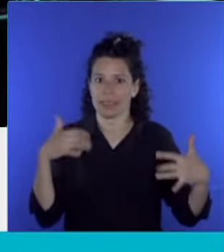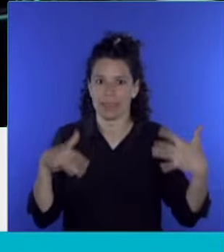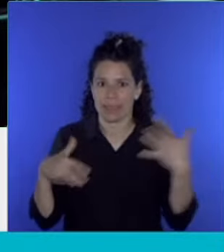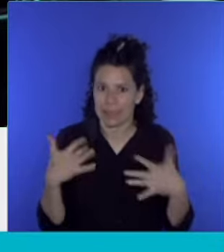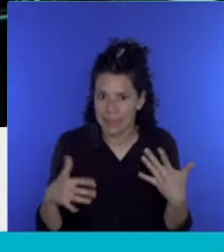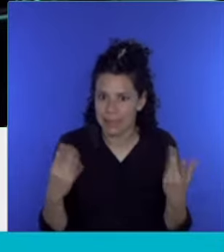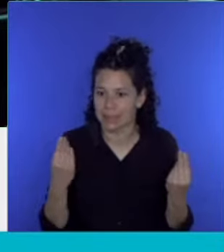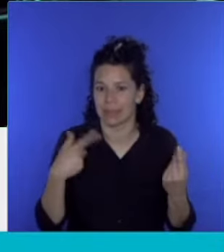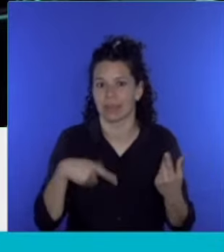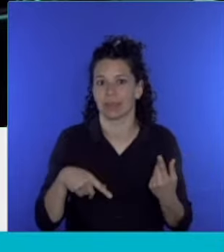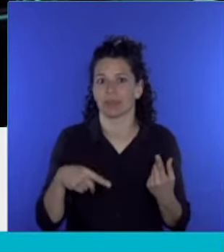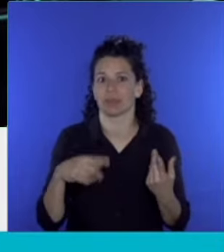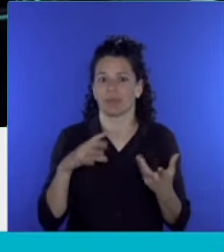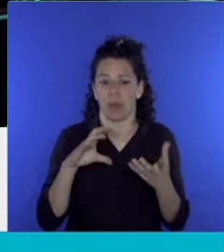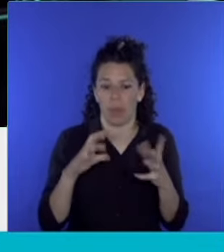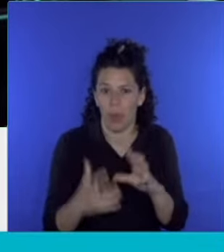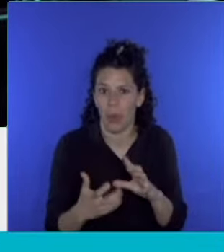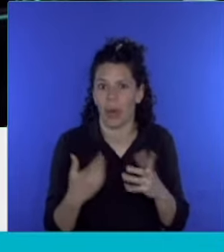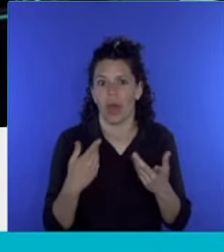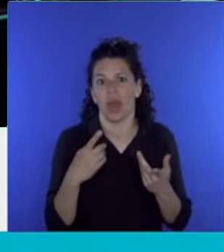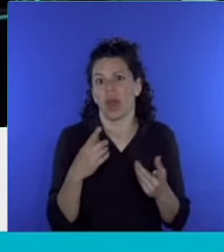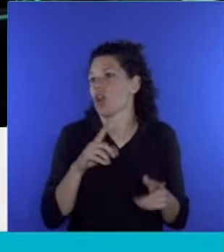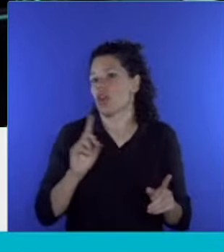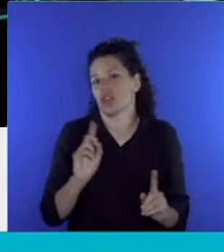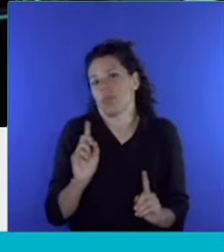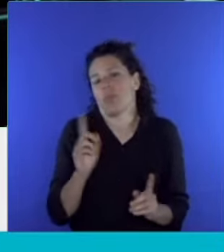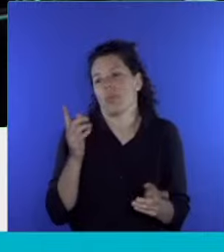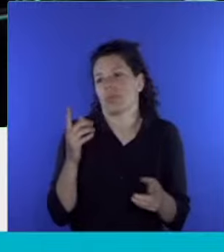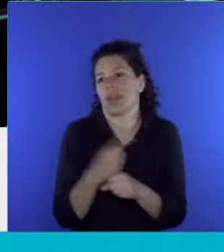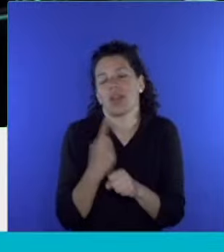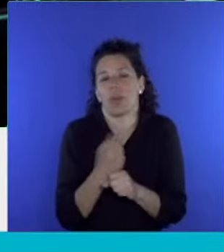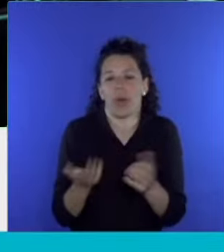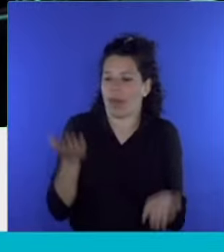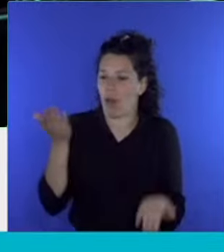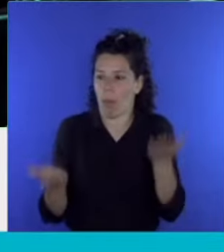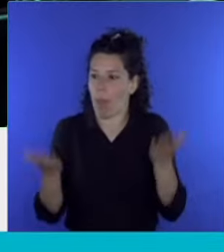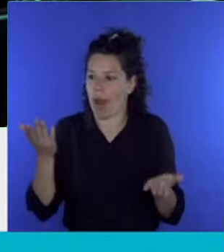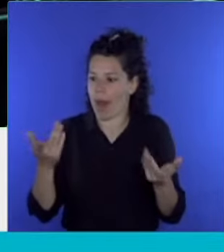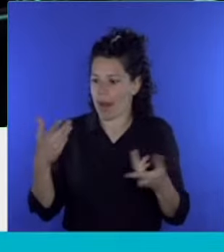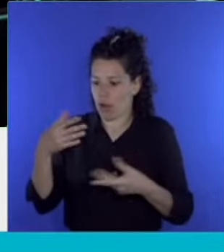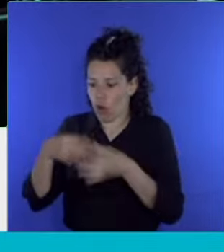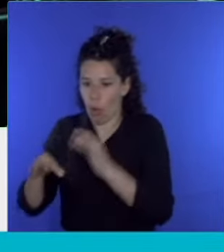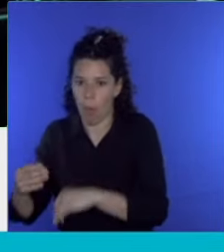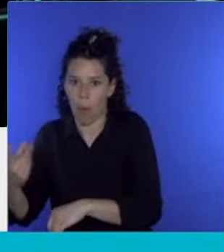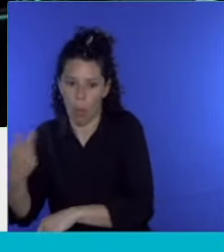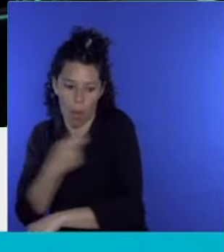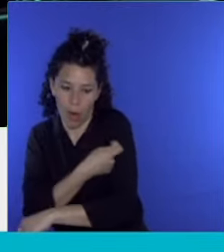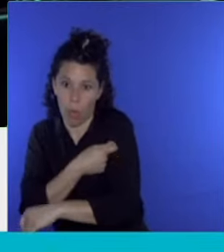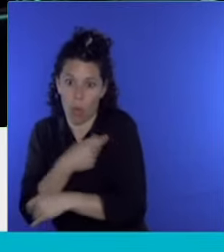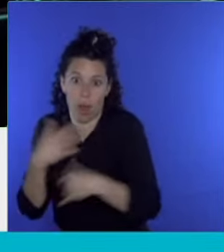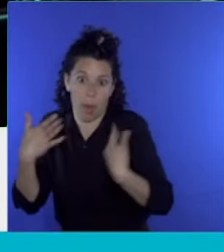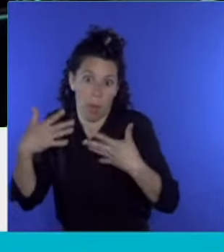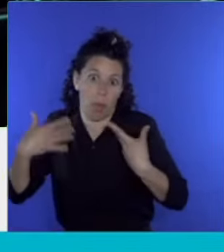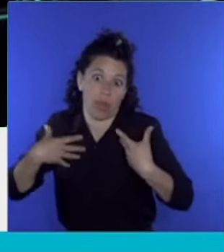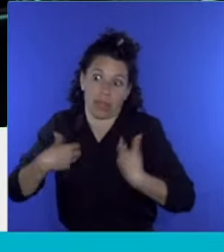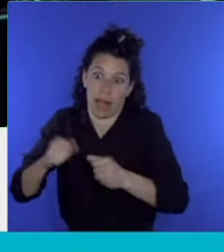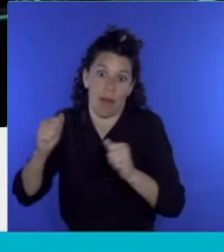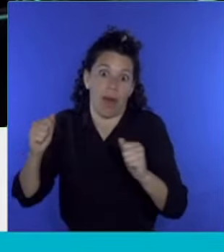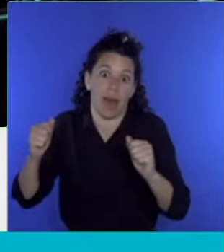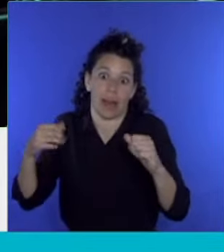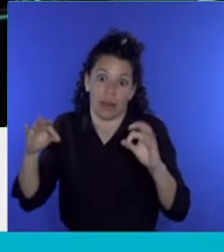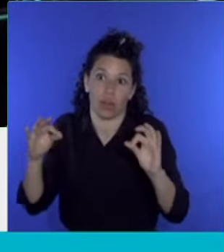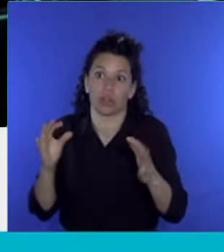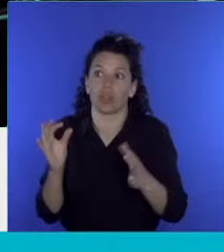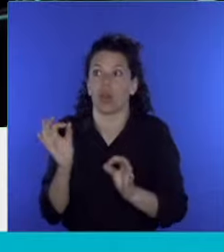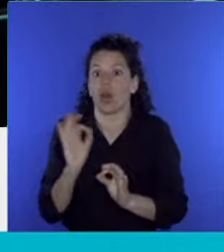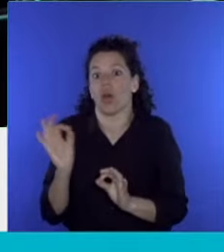podemos comparar la prioridad para comprar una vacuna que nos puede salvar la vida con la prioridad de generar un